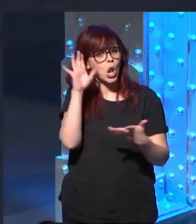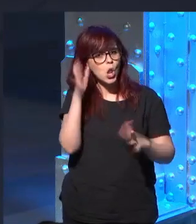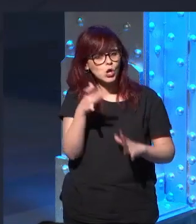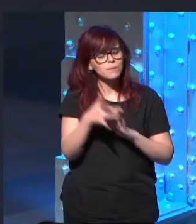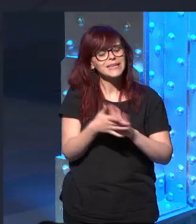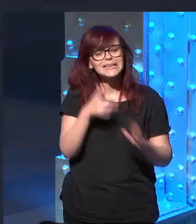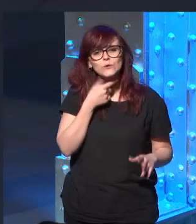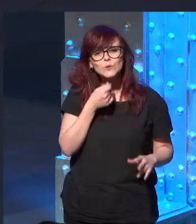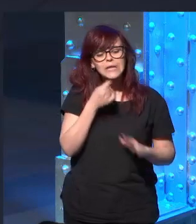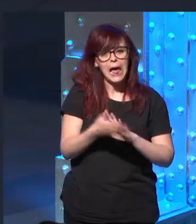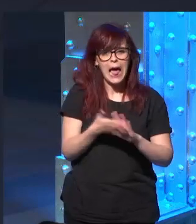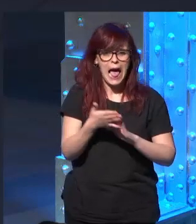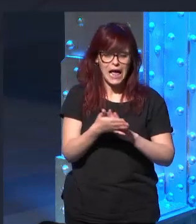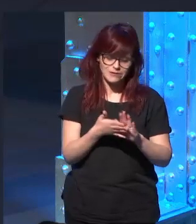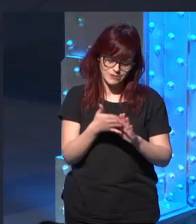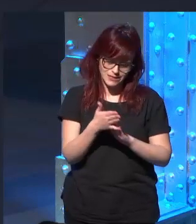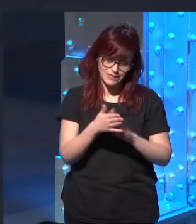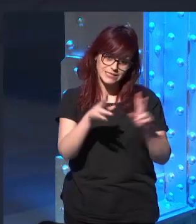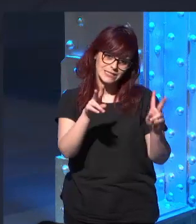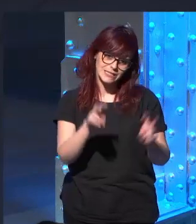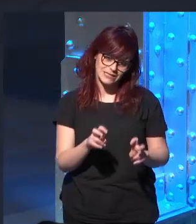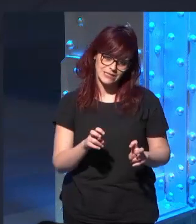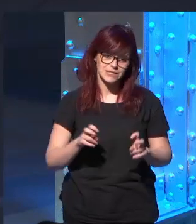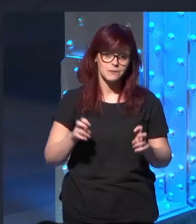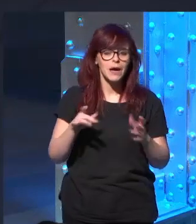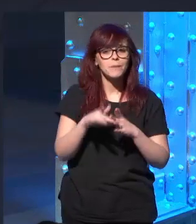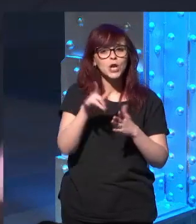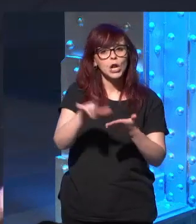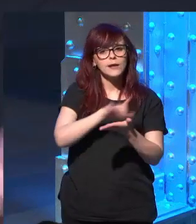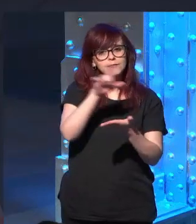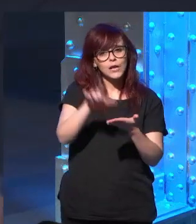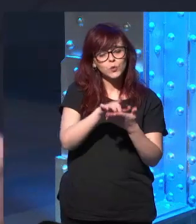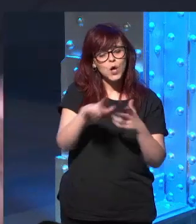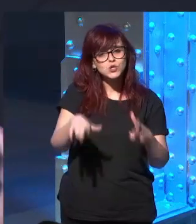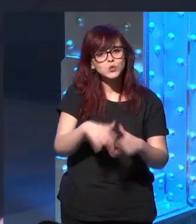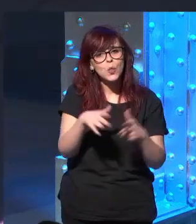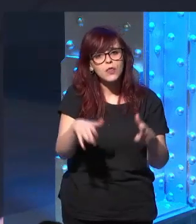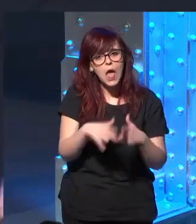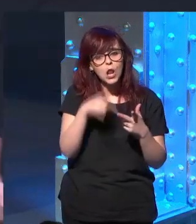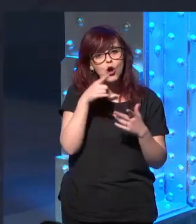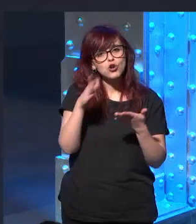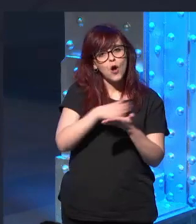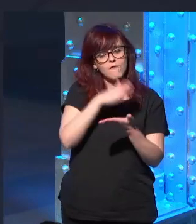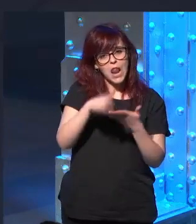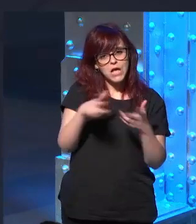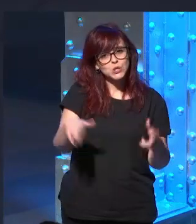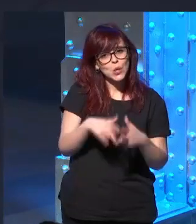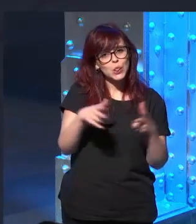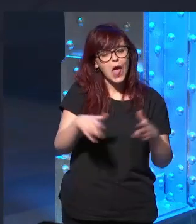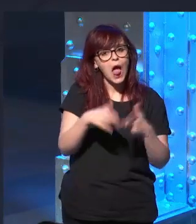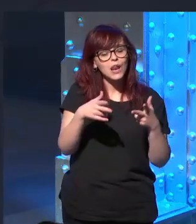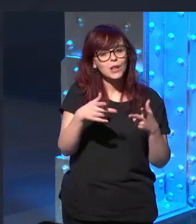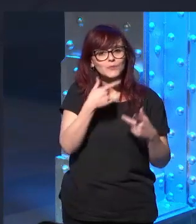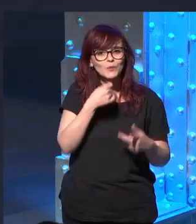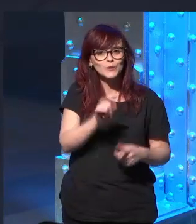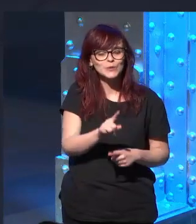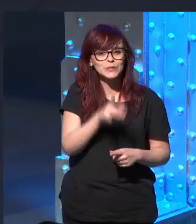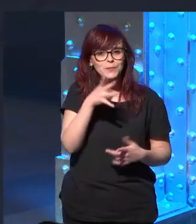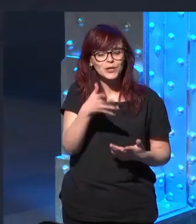esos temas, pero no hacer literatura social o no hacer novela social, sino